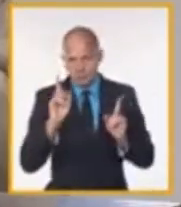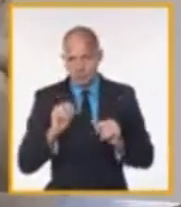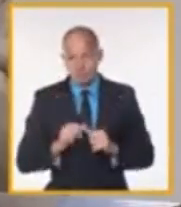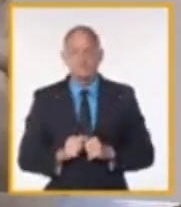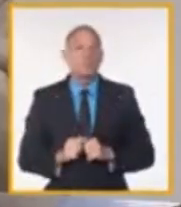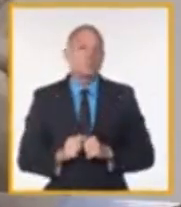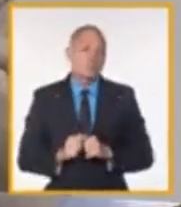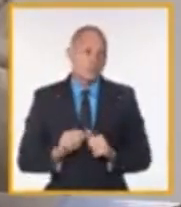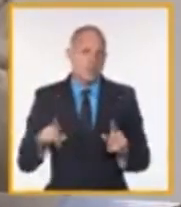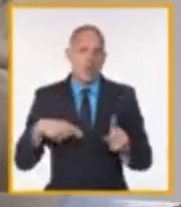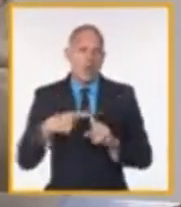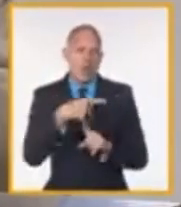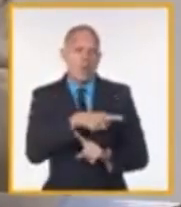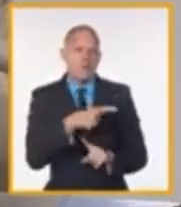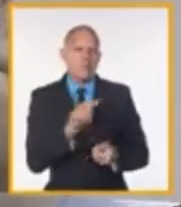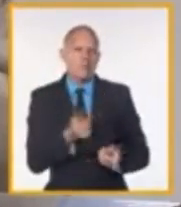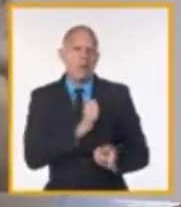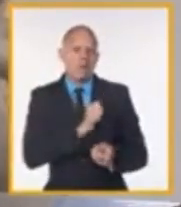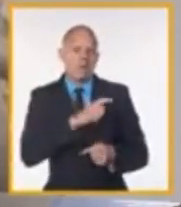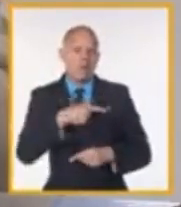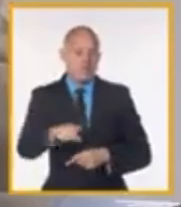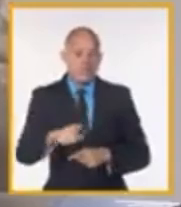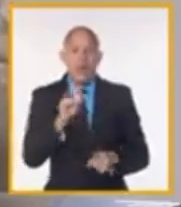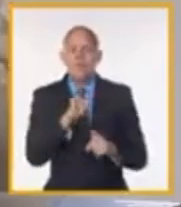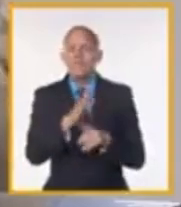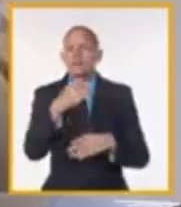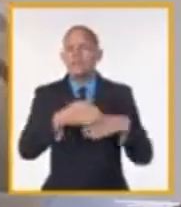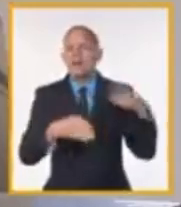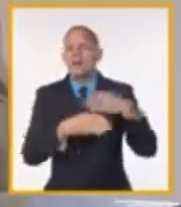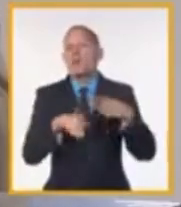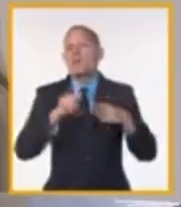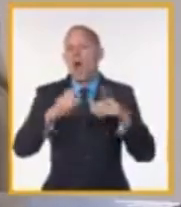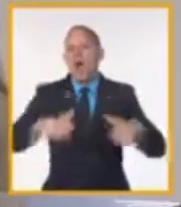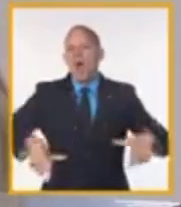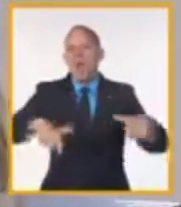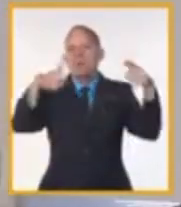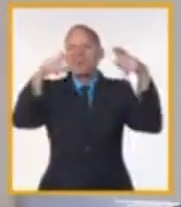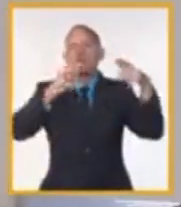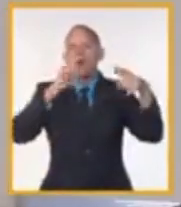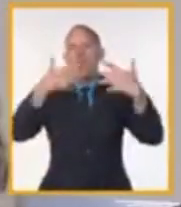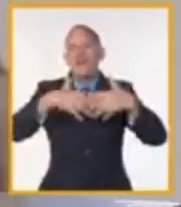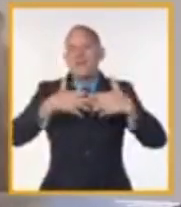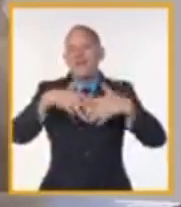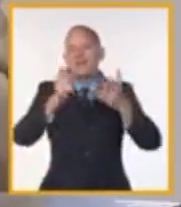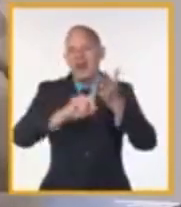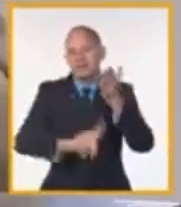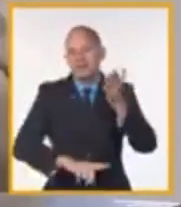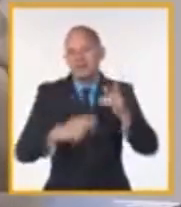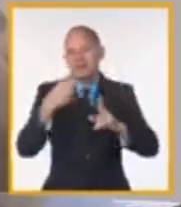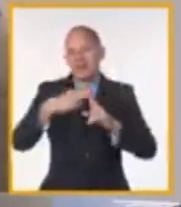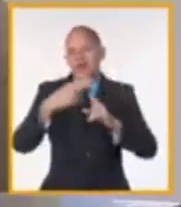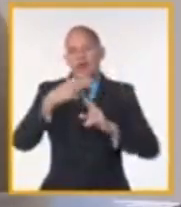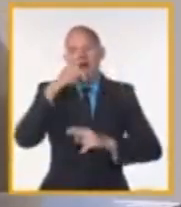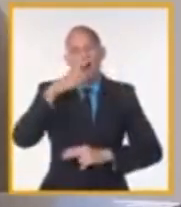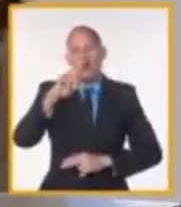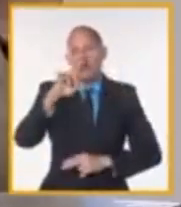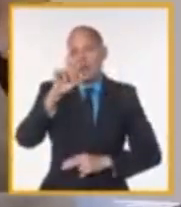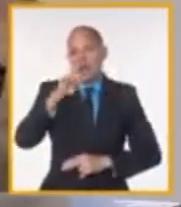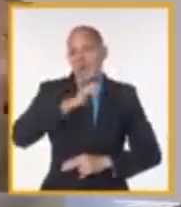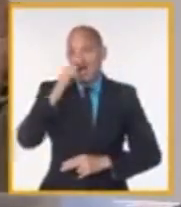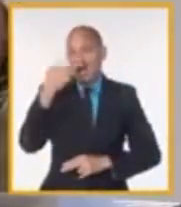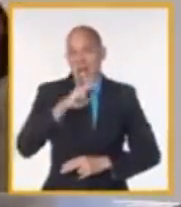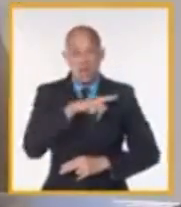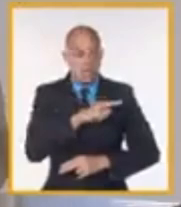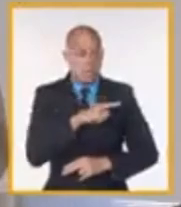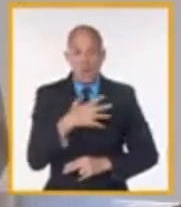constructores de centrales nucleares es decir Irán está queriendo ser con sus recursos una potencia